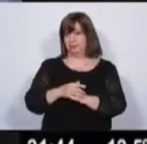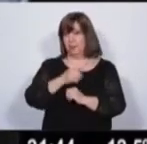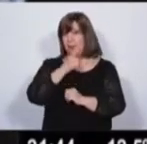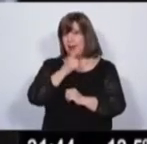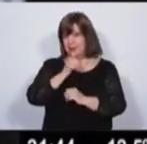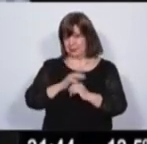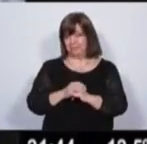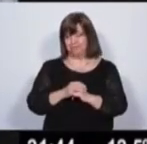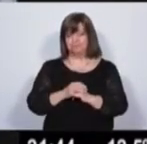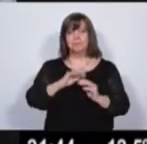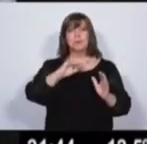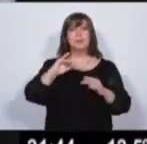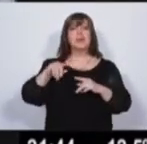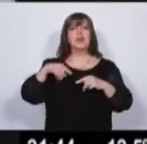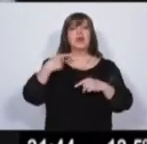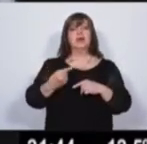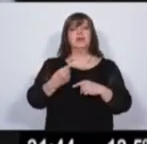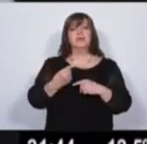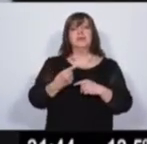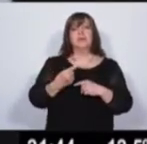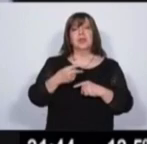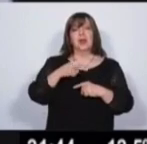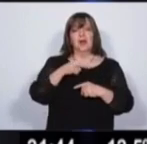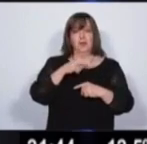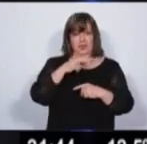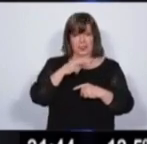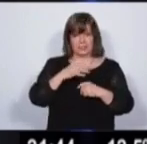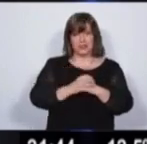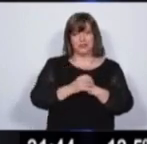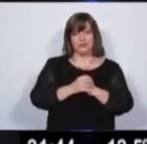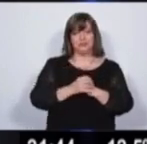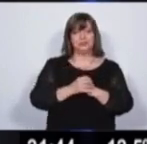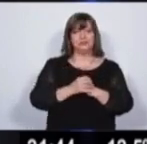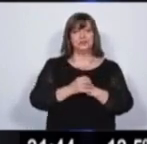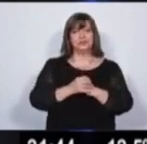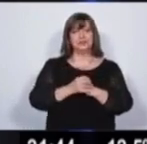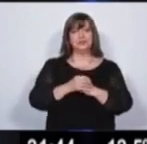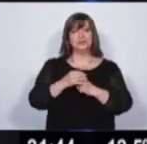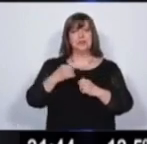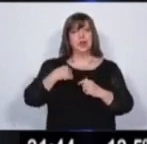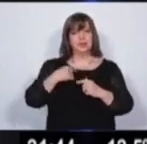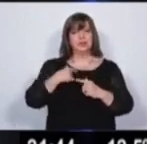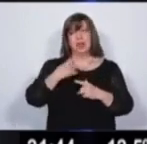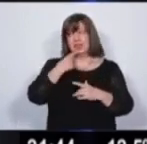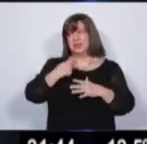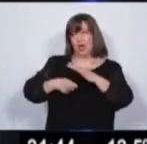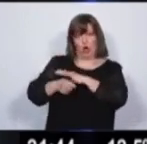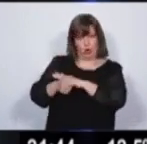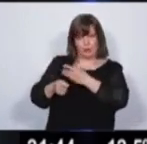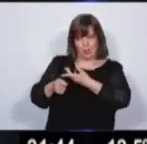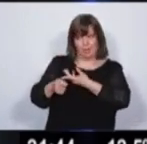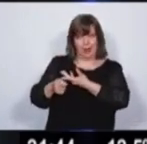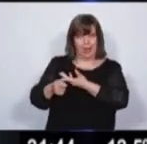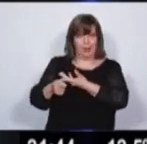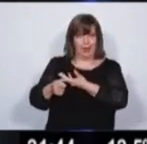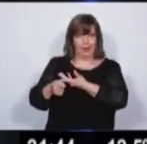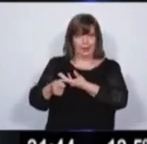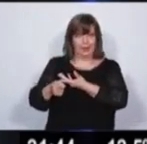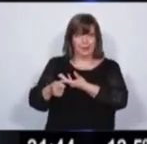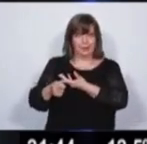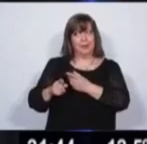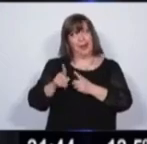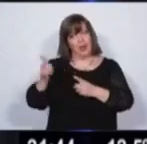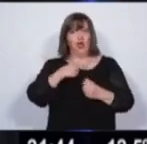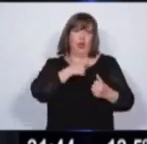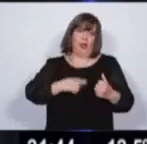momento de Escuchar al candidato del partido verde Mario Badillo Bueno si hay corrupción acá es porque los